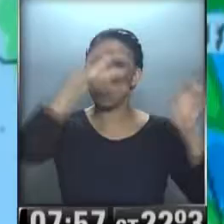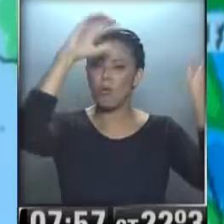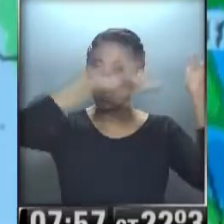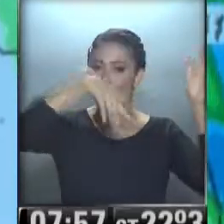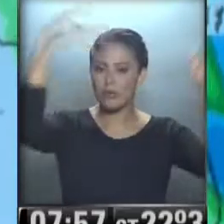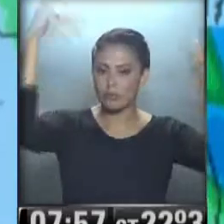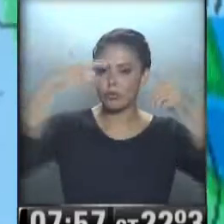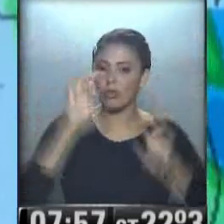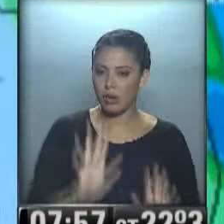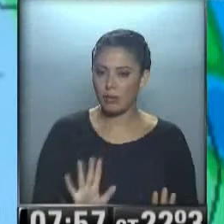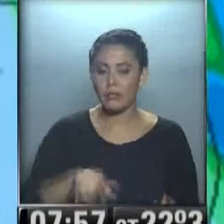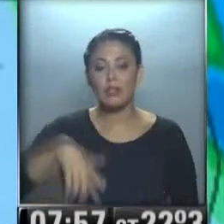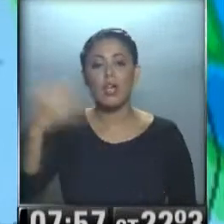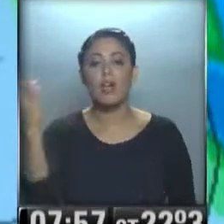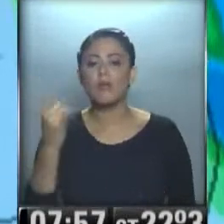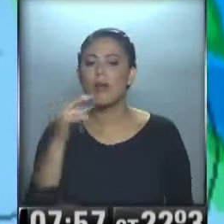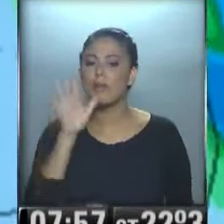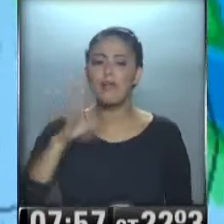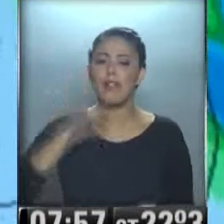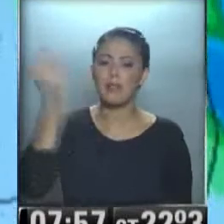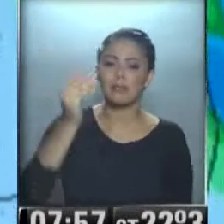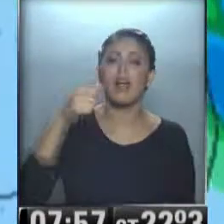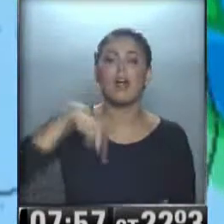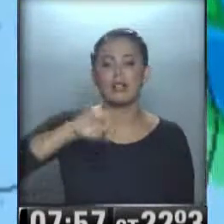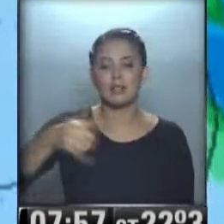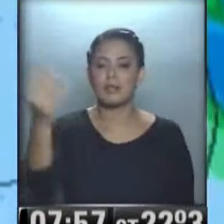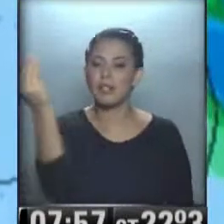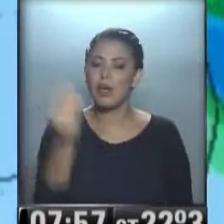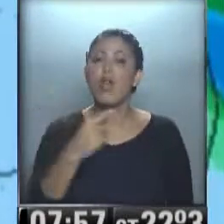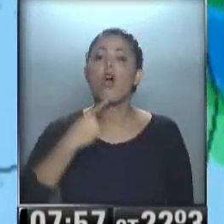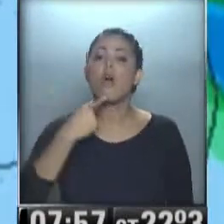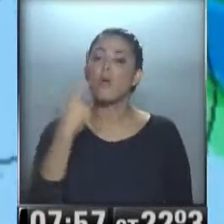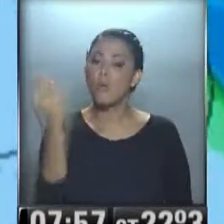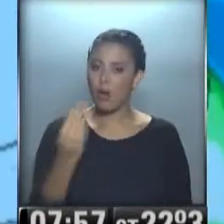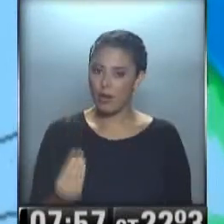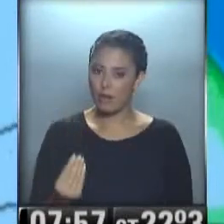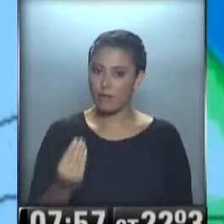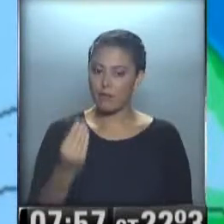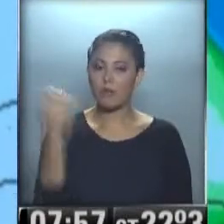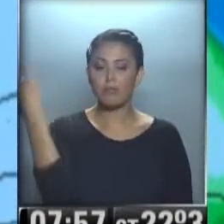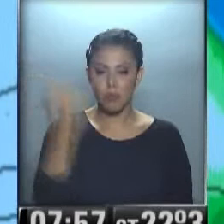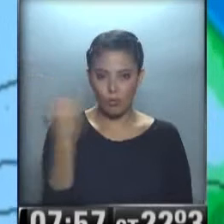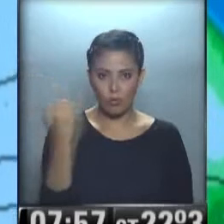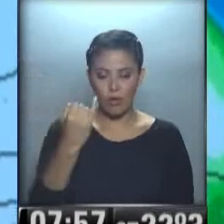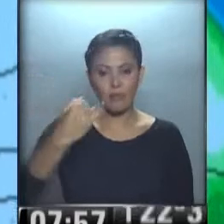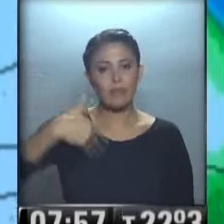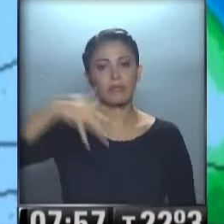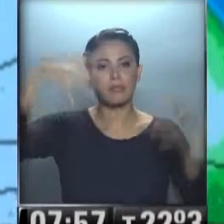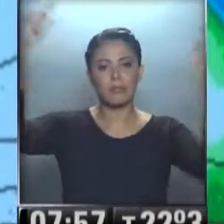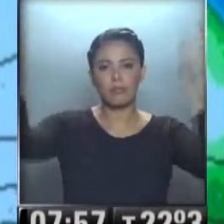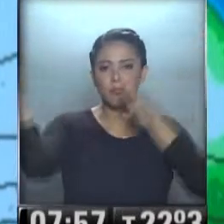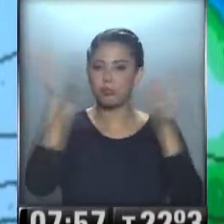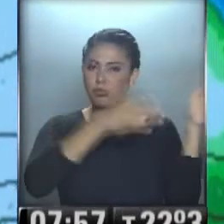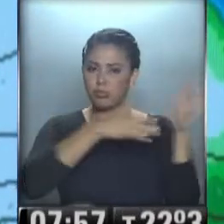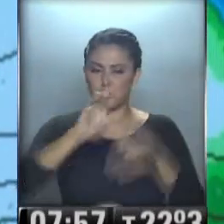fíjese, apa, no me marca. El jueves, viento norte, hasta incluso el norte de la Patagonia, temperaturas